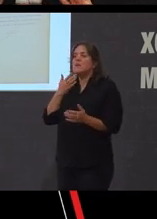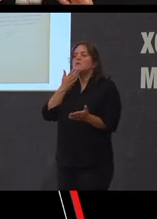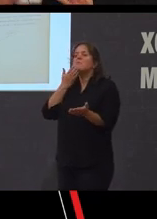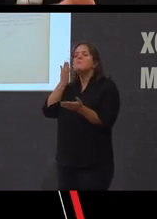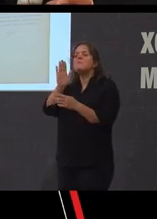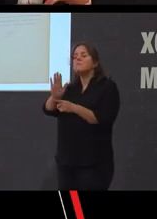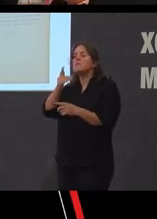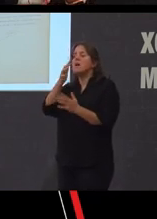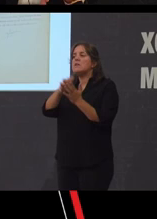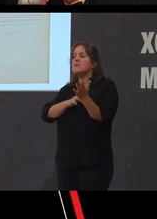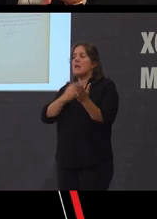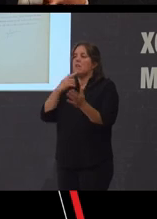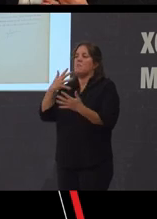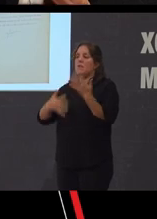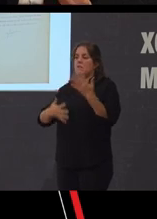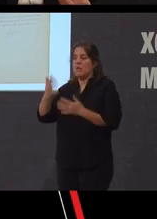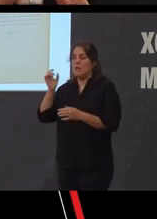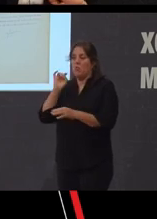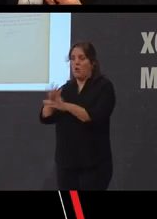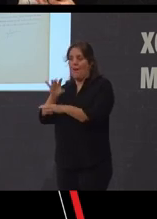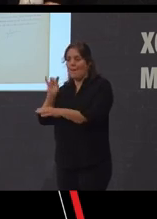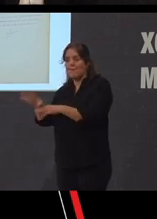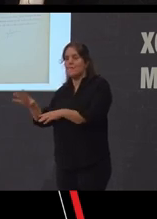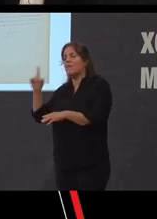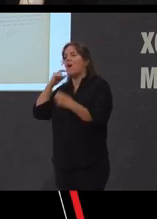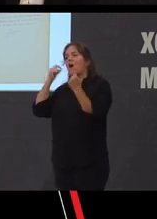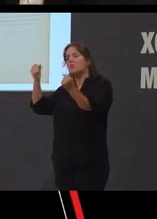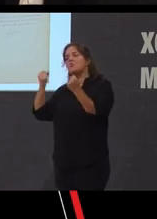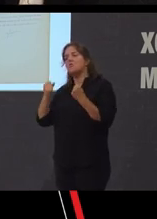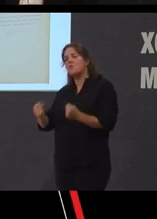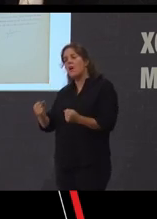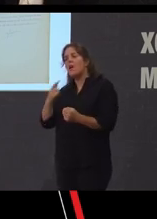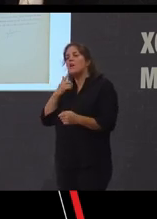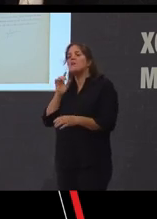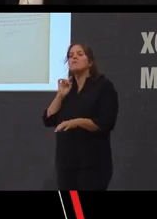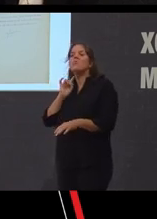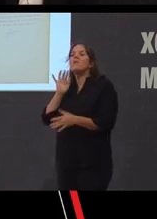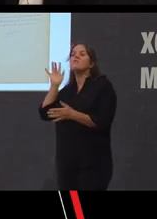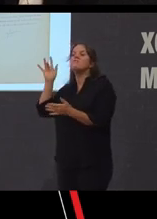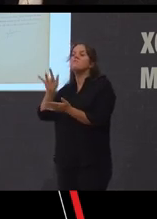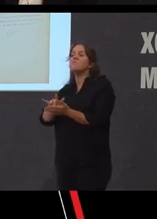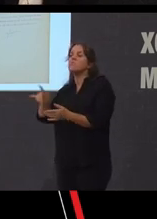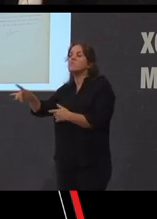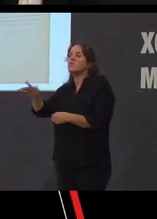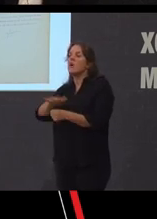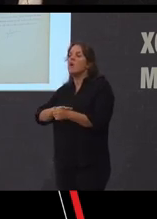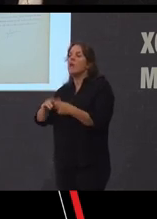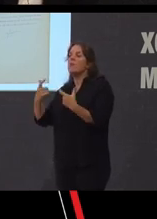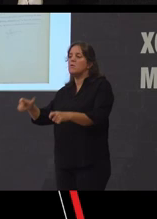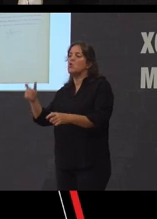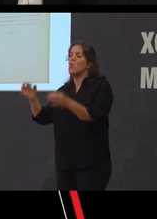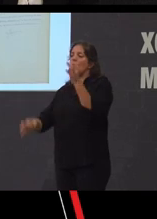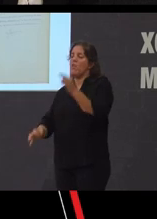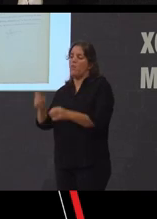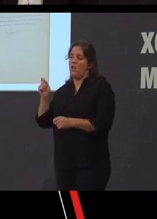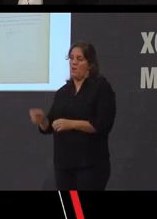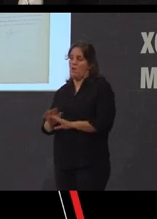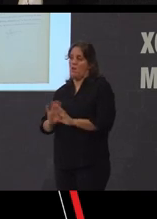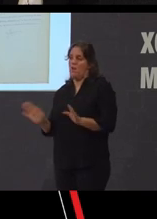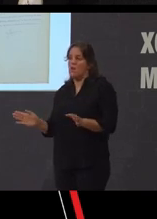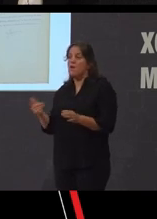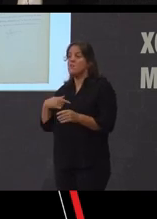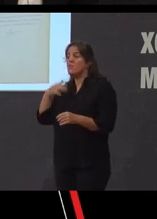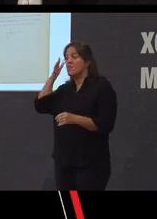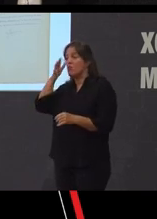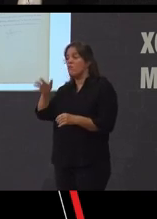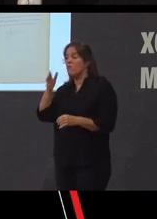carácter administrativo, cartas ás respectivas autoridades, o único ámbito que quedaba por tocarlle a poboación era o ámbito judicial.